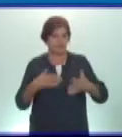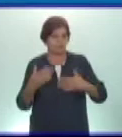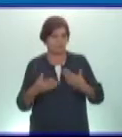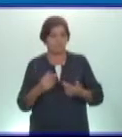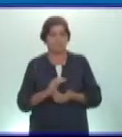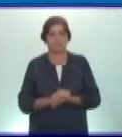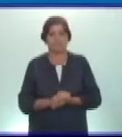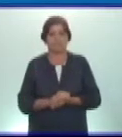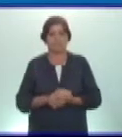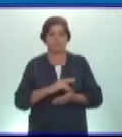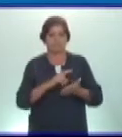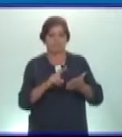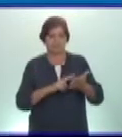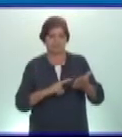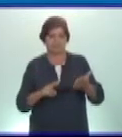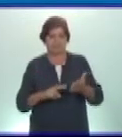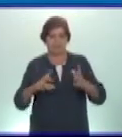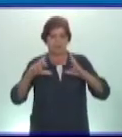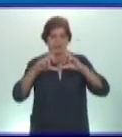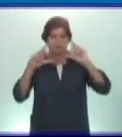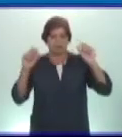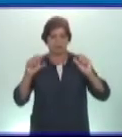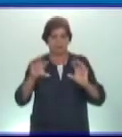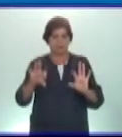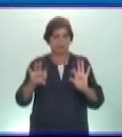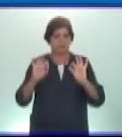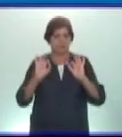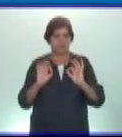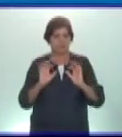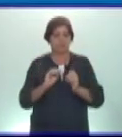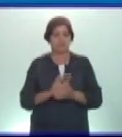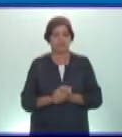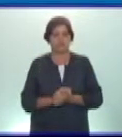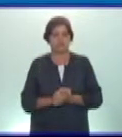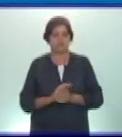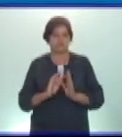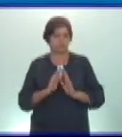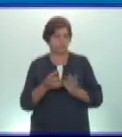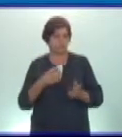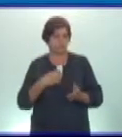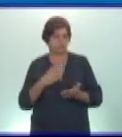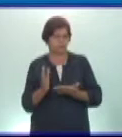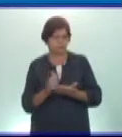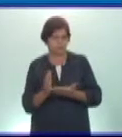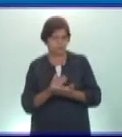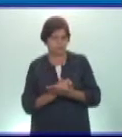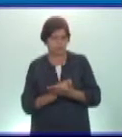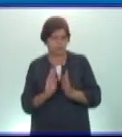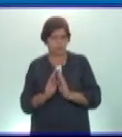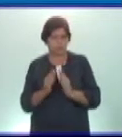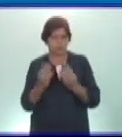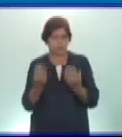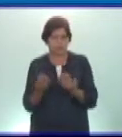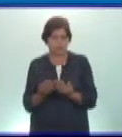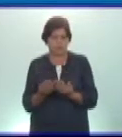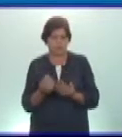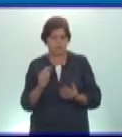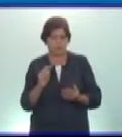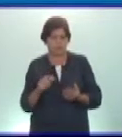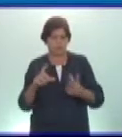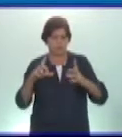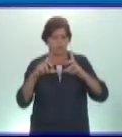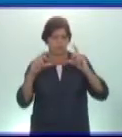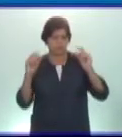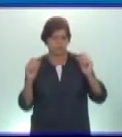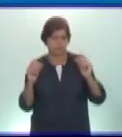Lee el texto y extrae. Todos tienen su libro de texto ya abierto en la página donde aparece el